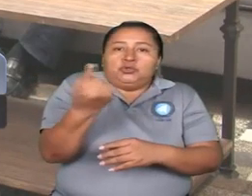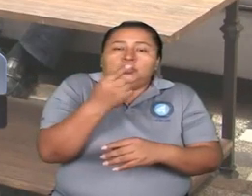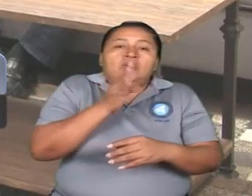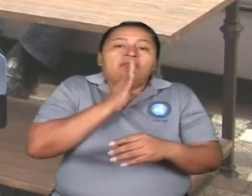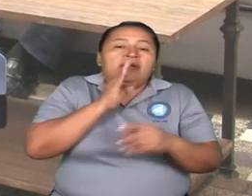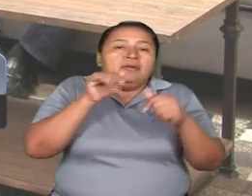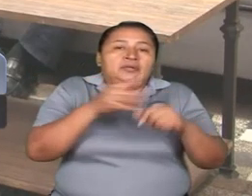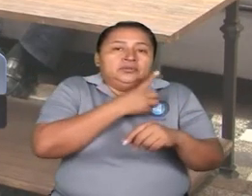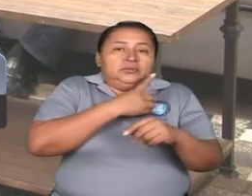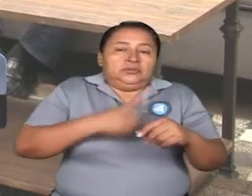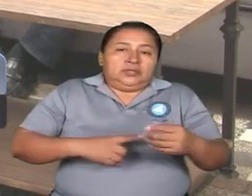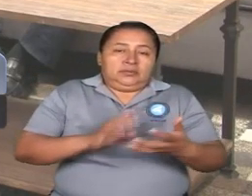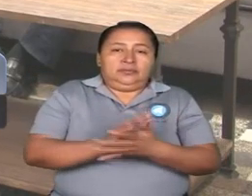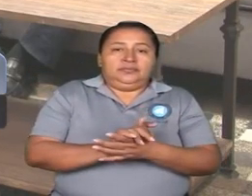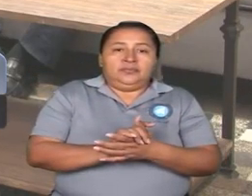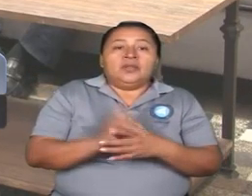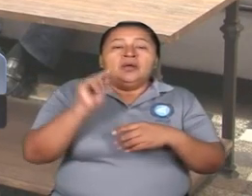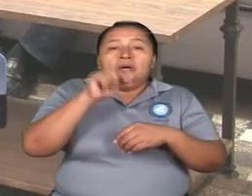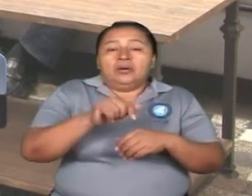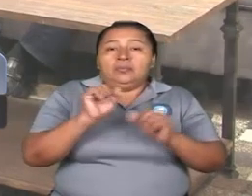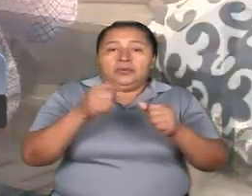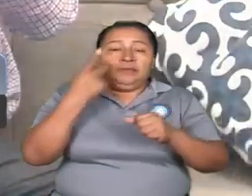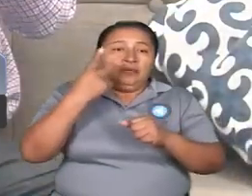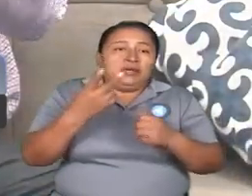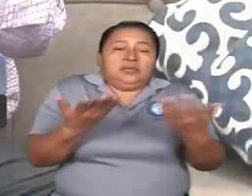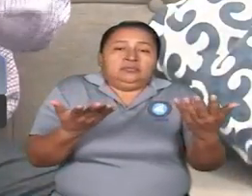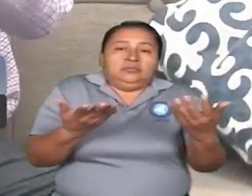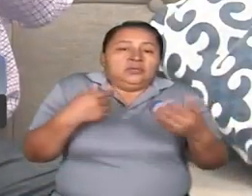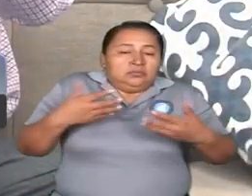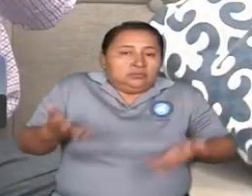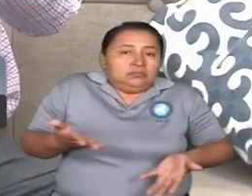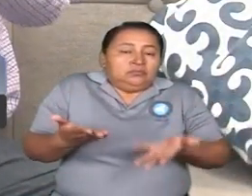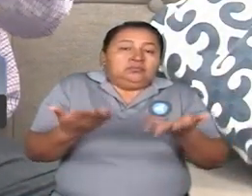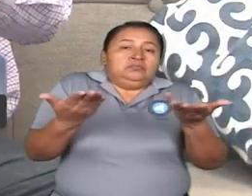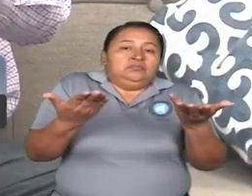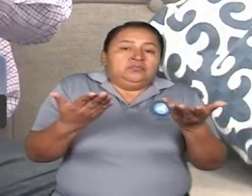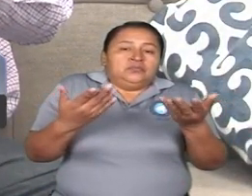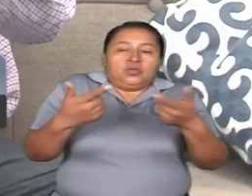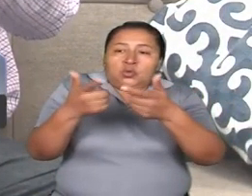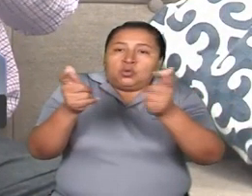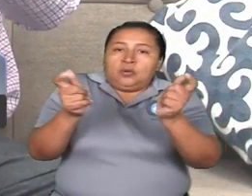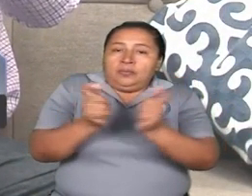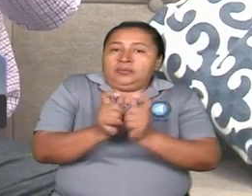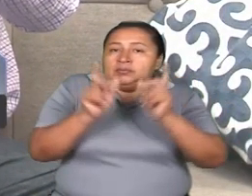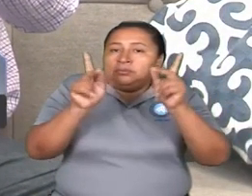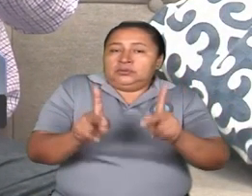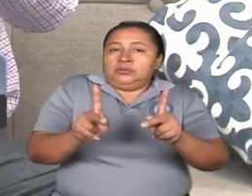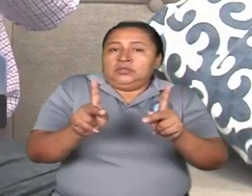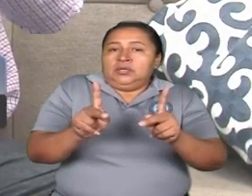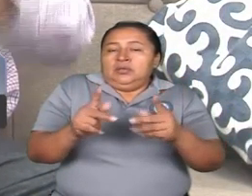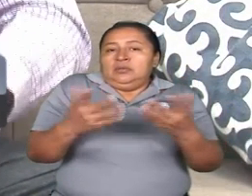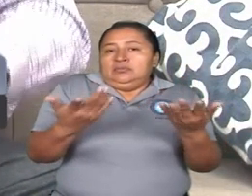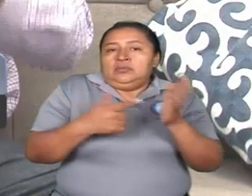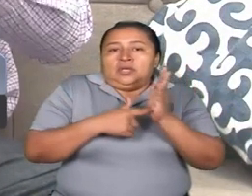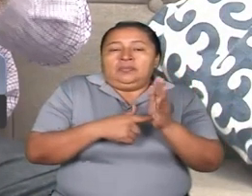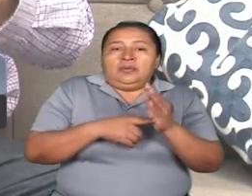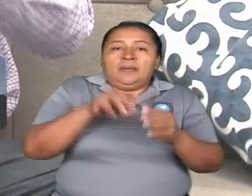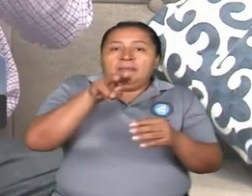exclusivo de los diputados. Vos, por ejemplo, mirás ahora promoviendo sectores como los